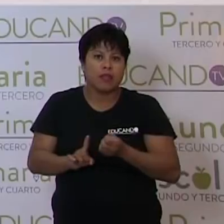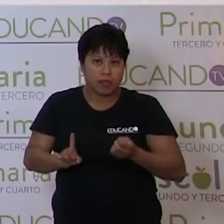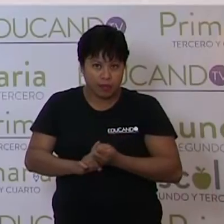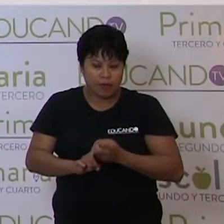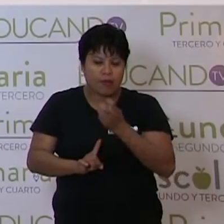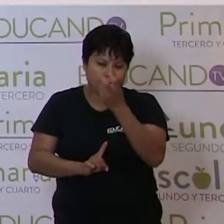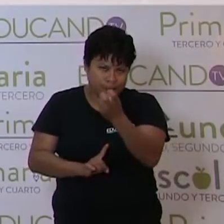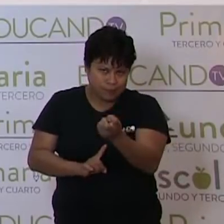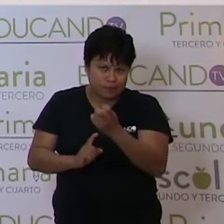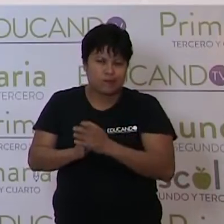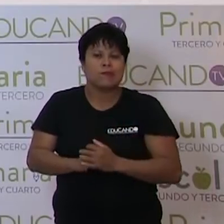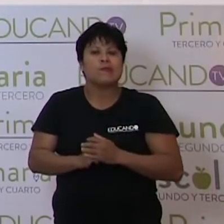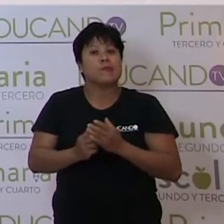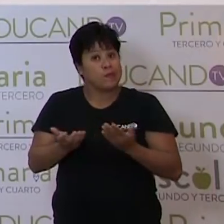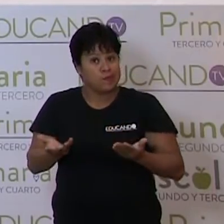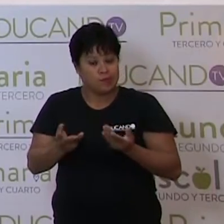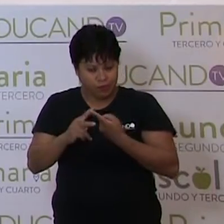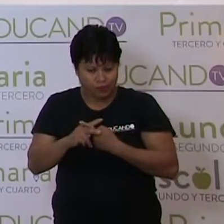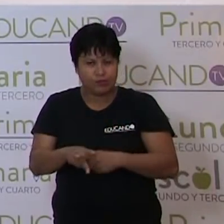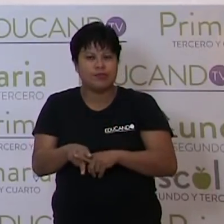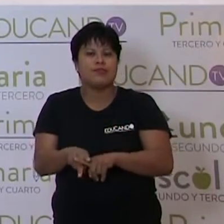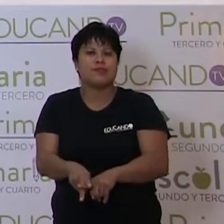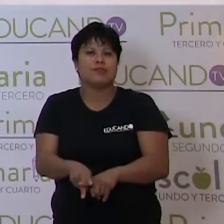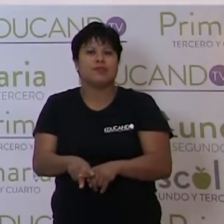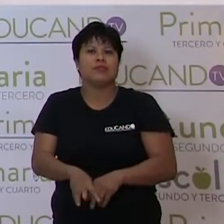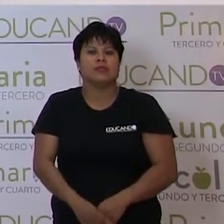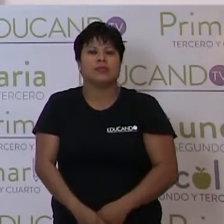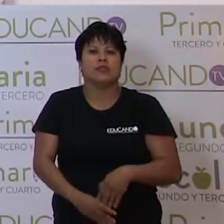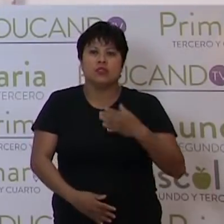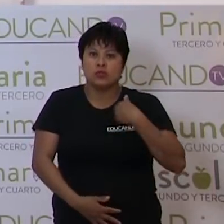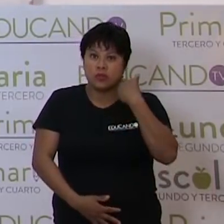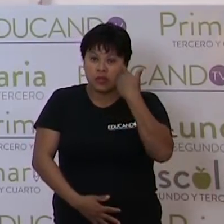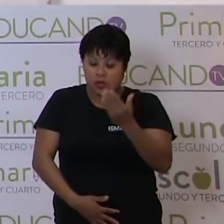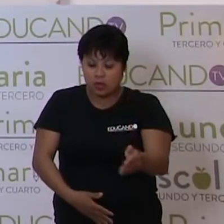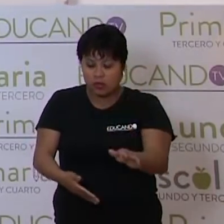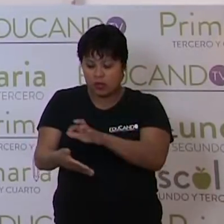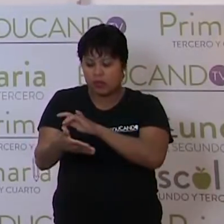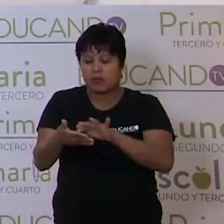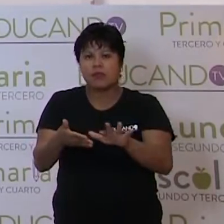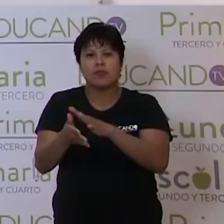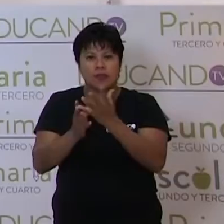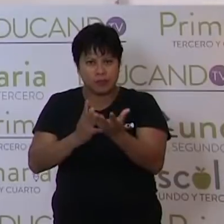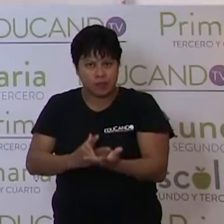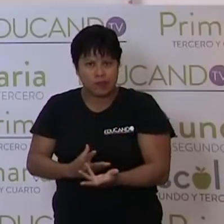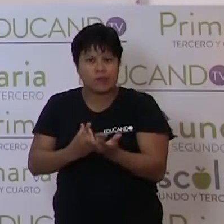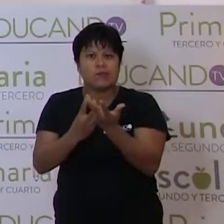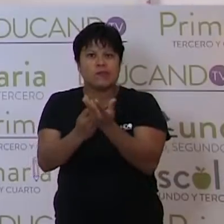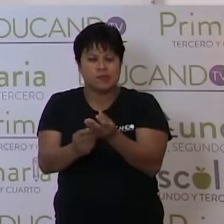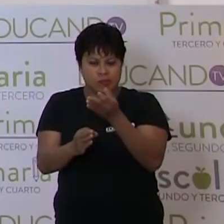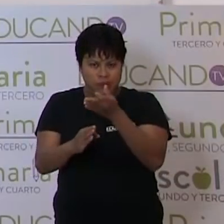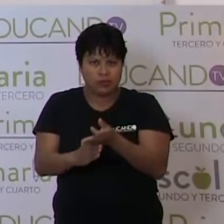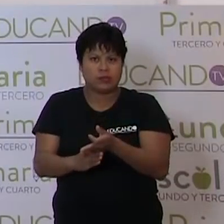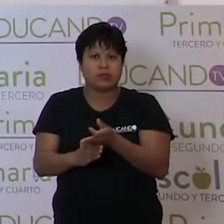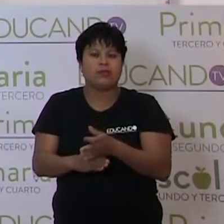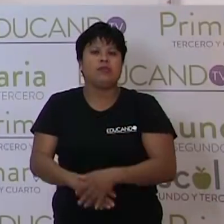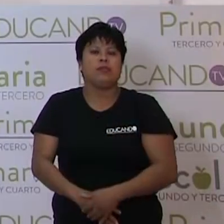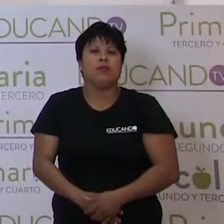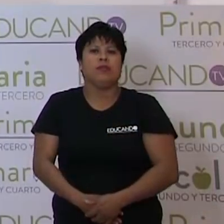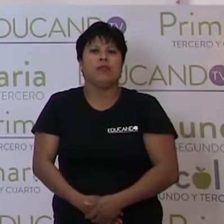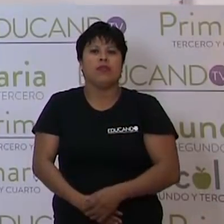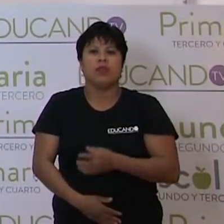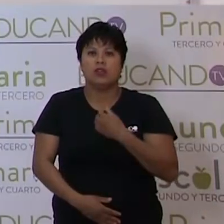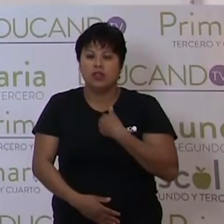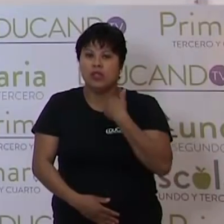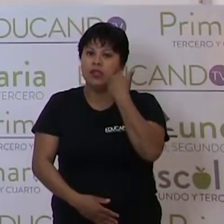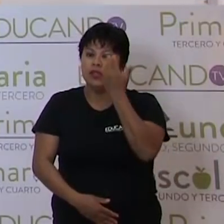se trata. Así que adelante, quiero que leamos juntos este texto. Dice así.